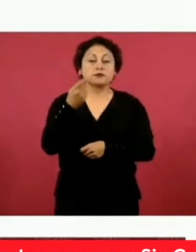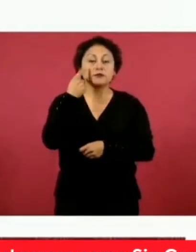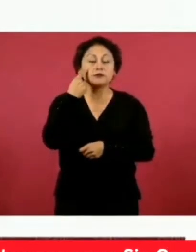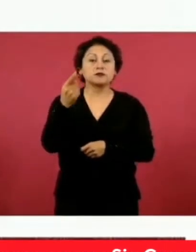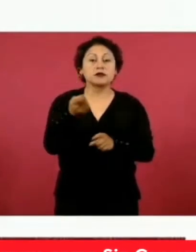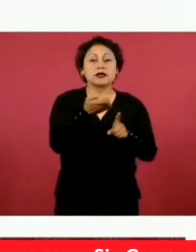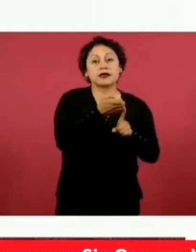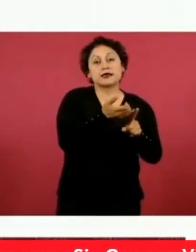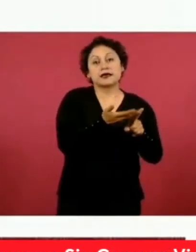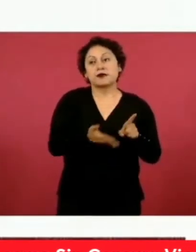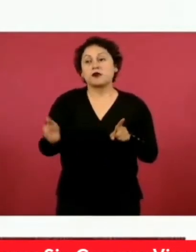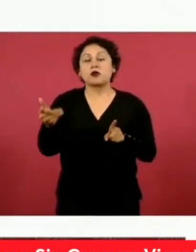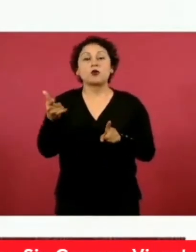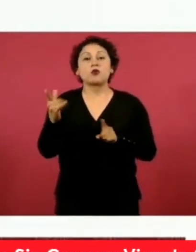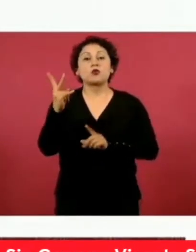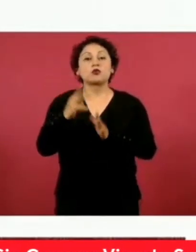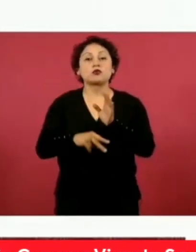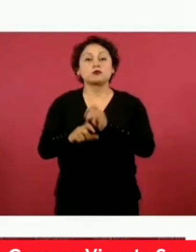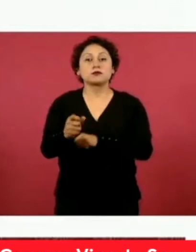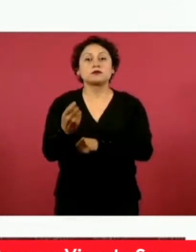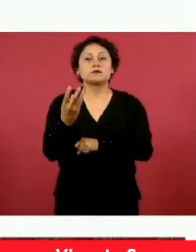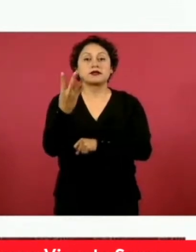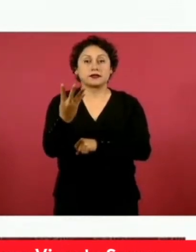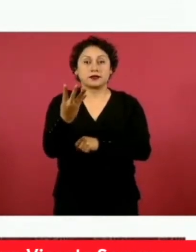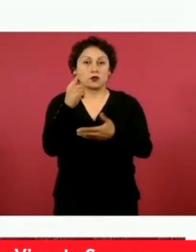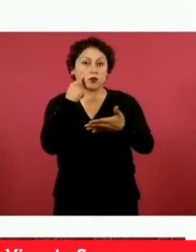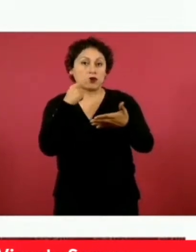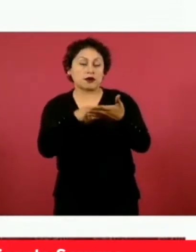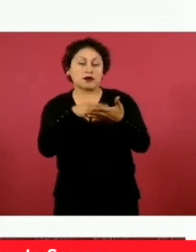de 2024 se crearon